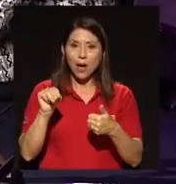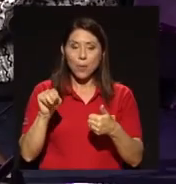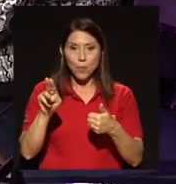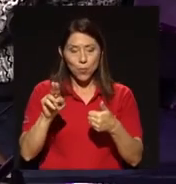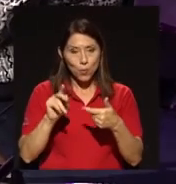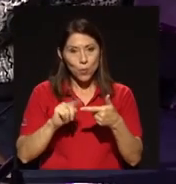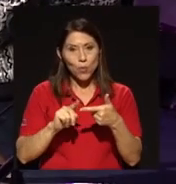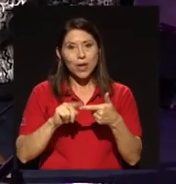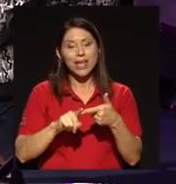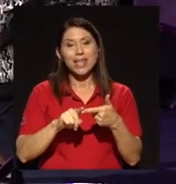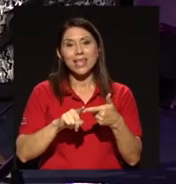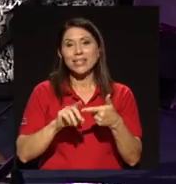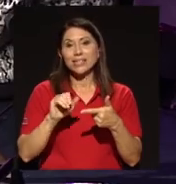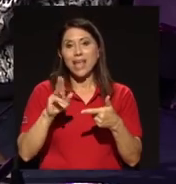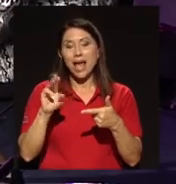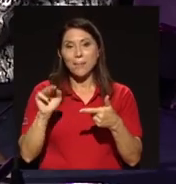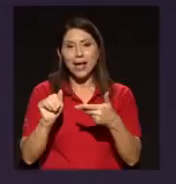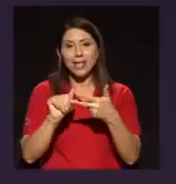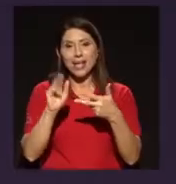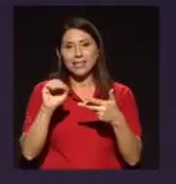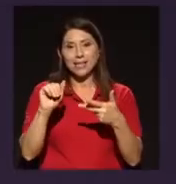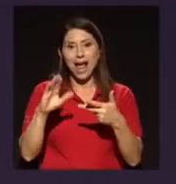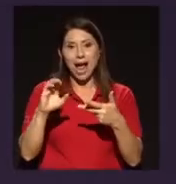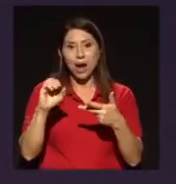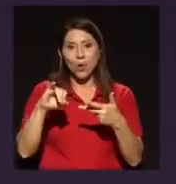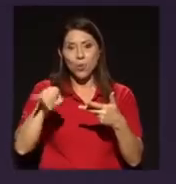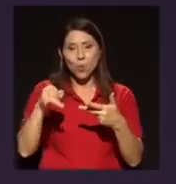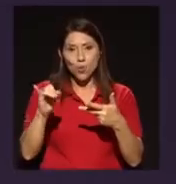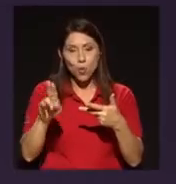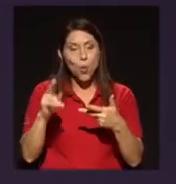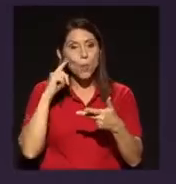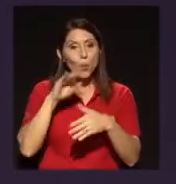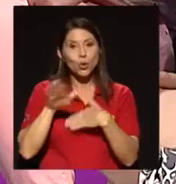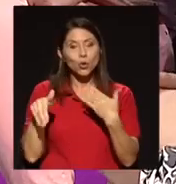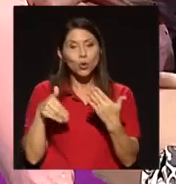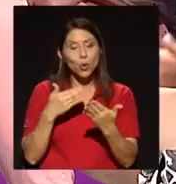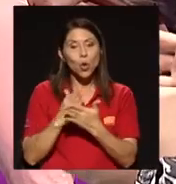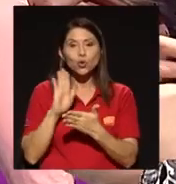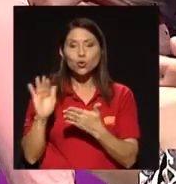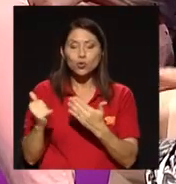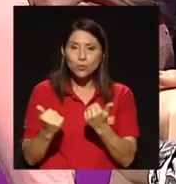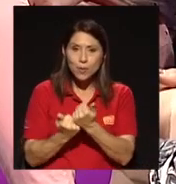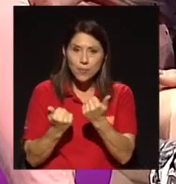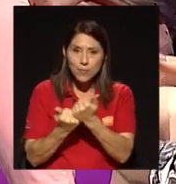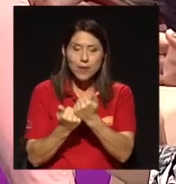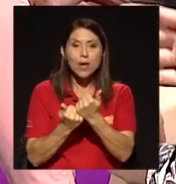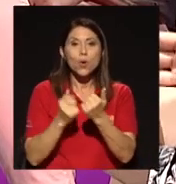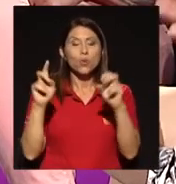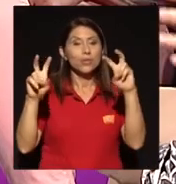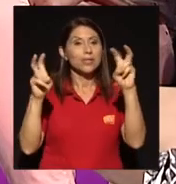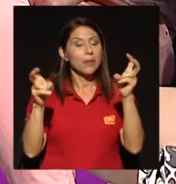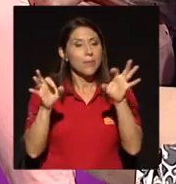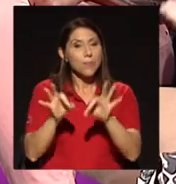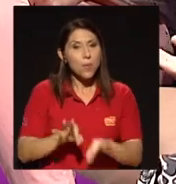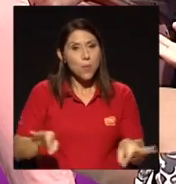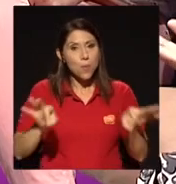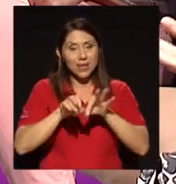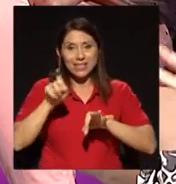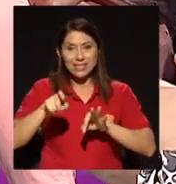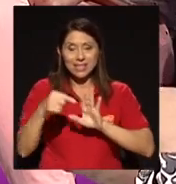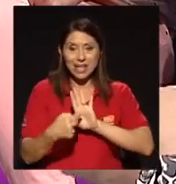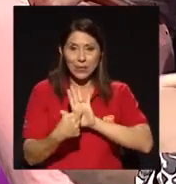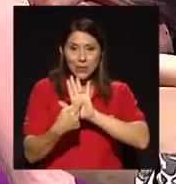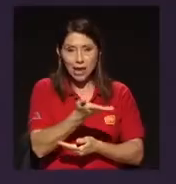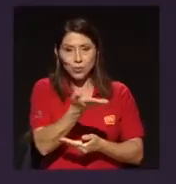ASCAJU, por la participación, los aportes todos muy importantes, de suma trascendencia, un tema que se necesita visibilizar y actualizar,